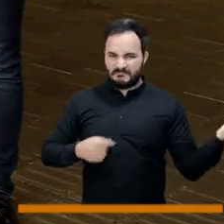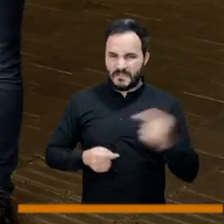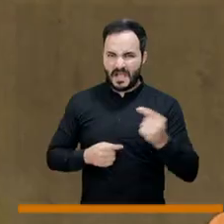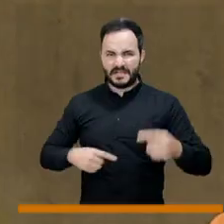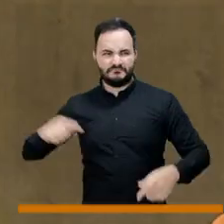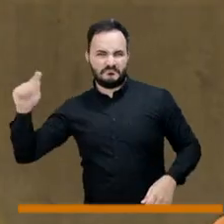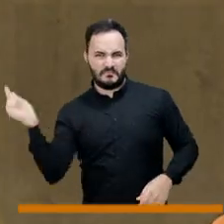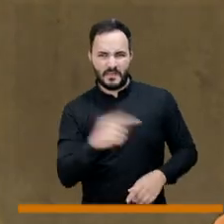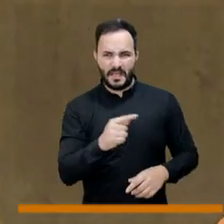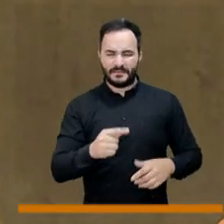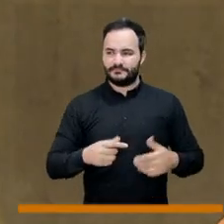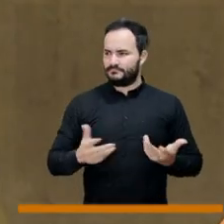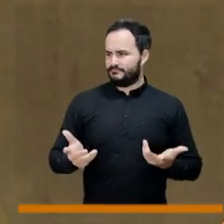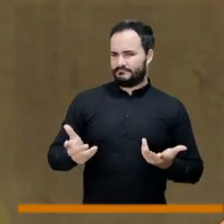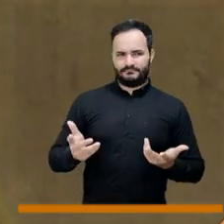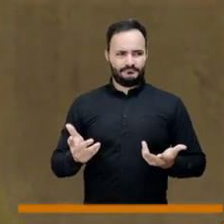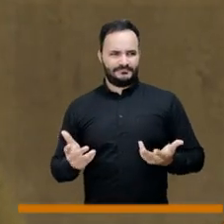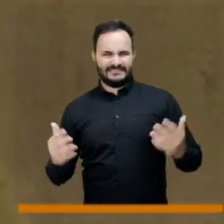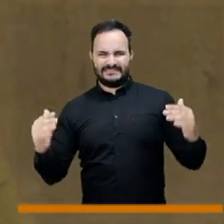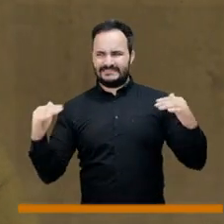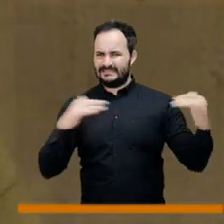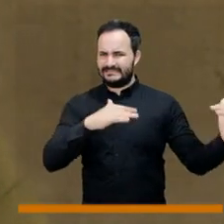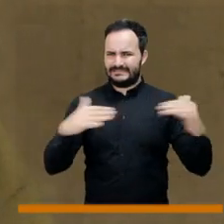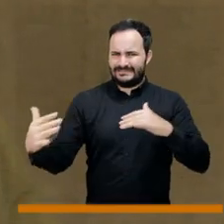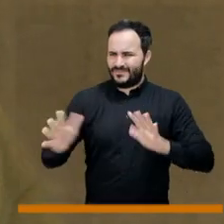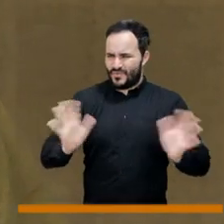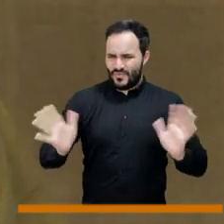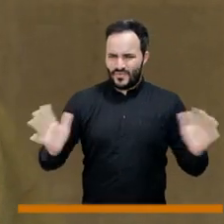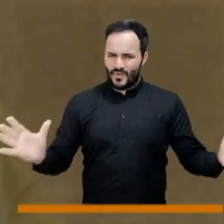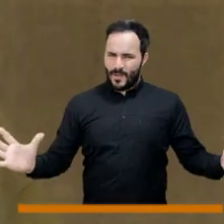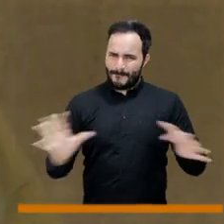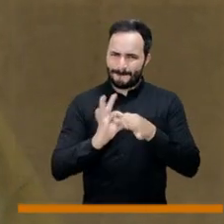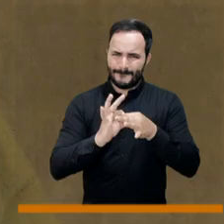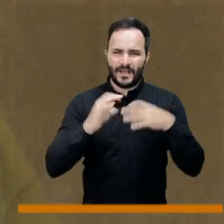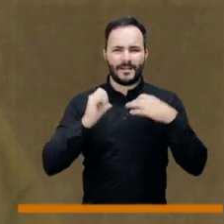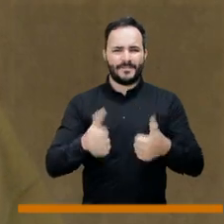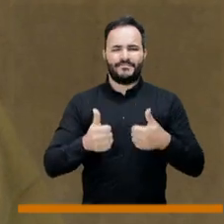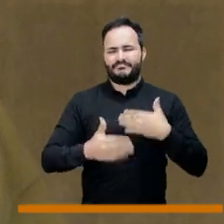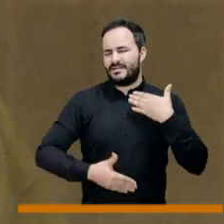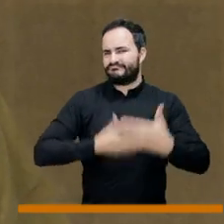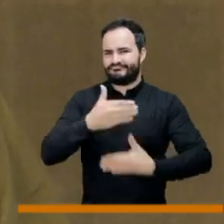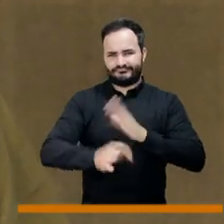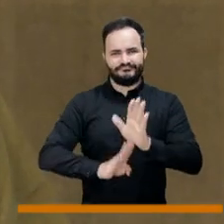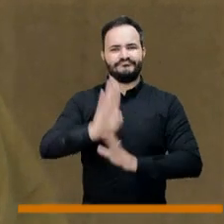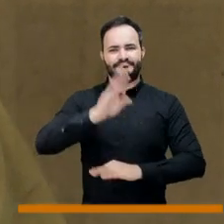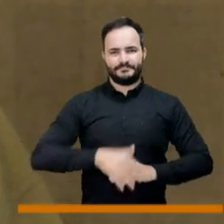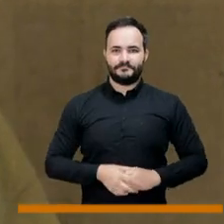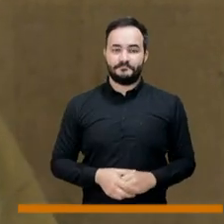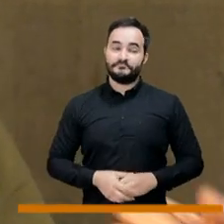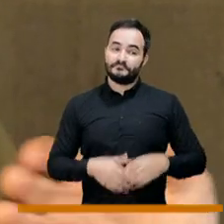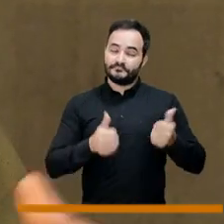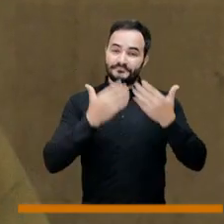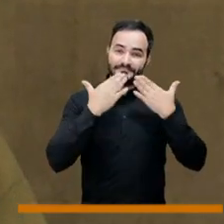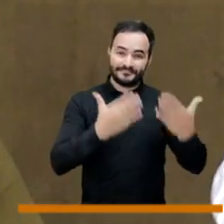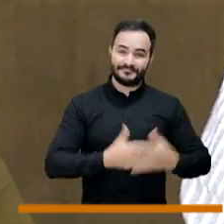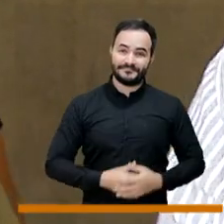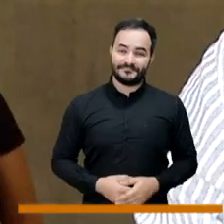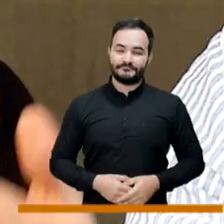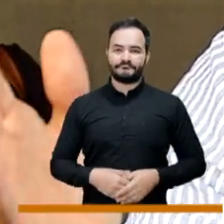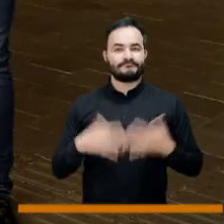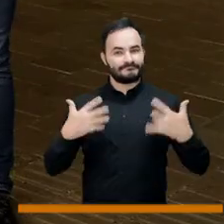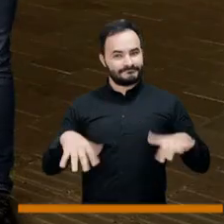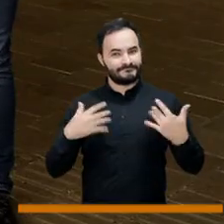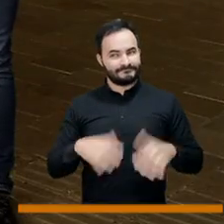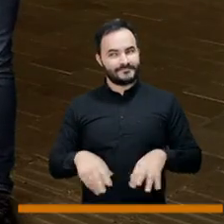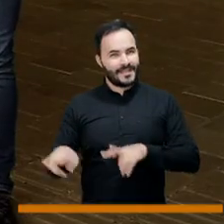el que más le tire al uno, al otro le tiran, y entonces que haya armonía entre los dos para poder progresar entre todos juntos. Muchas gracias, don Javier. ¿Listo?